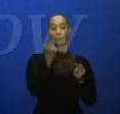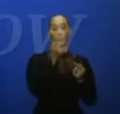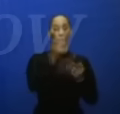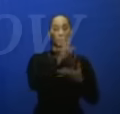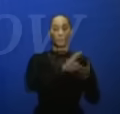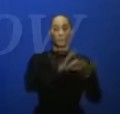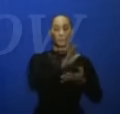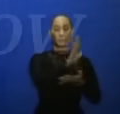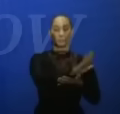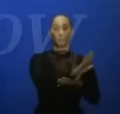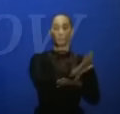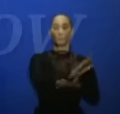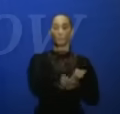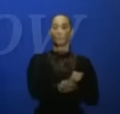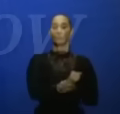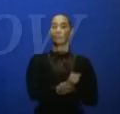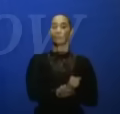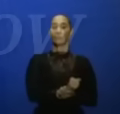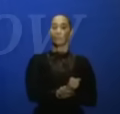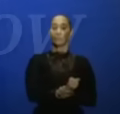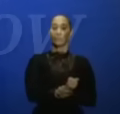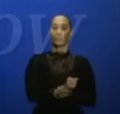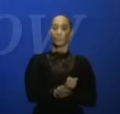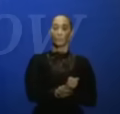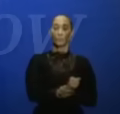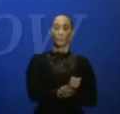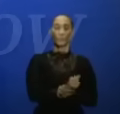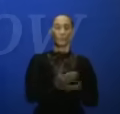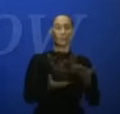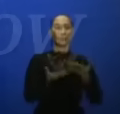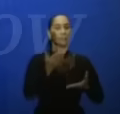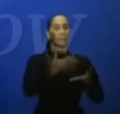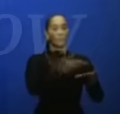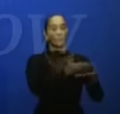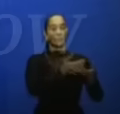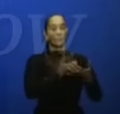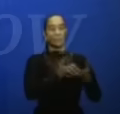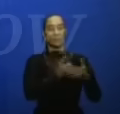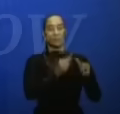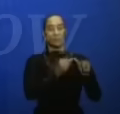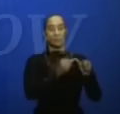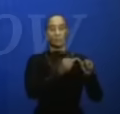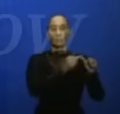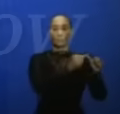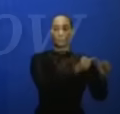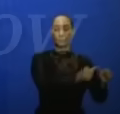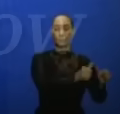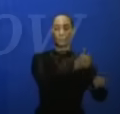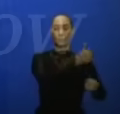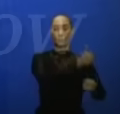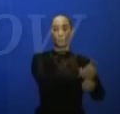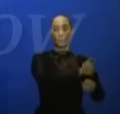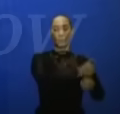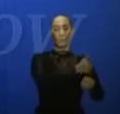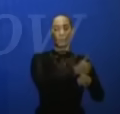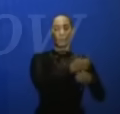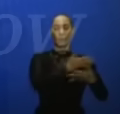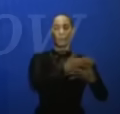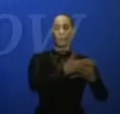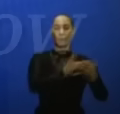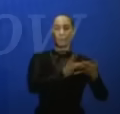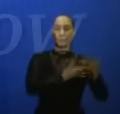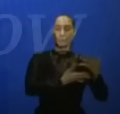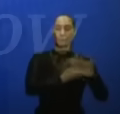anarquistas en su país y que quieren también mantener una